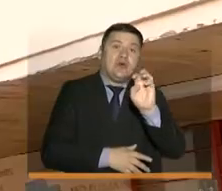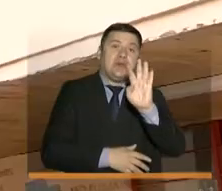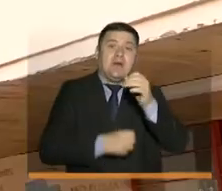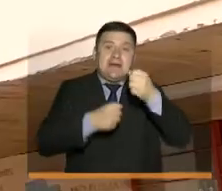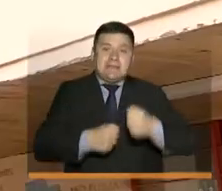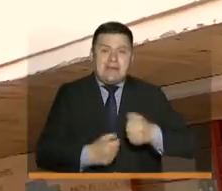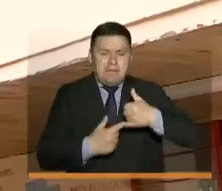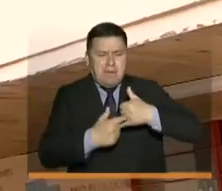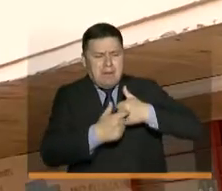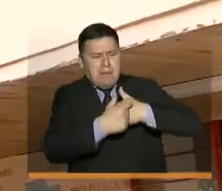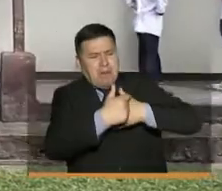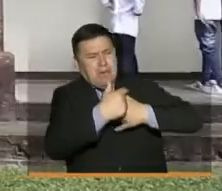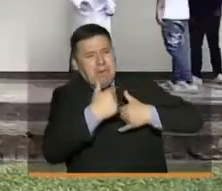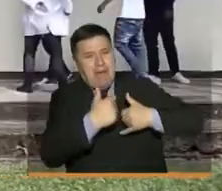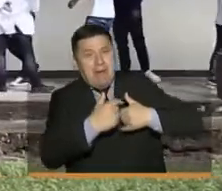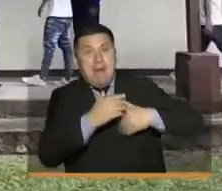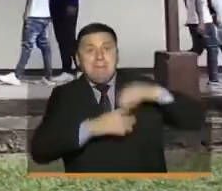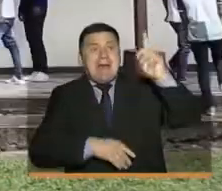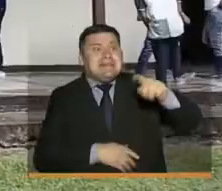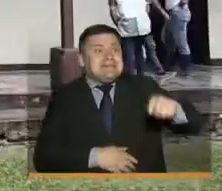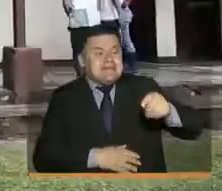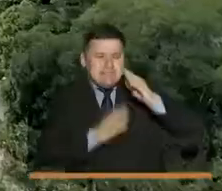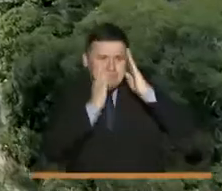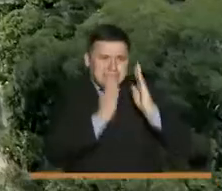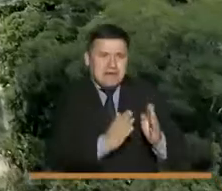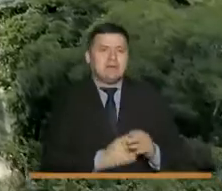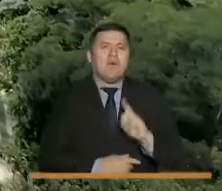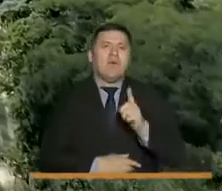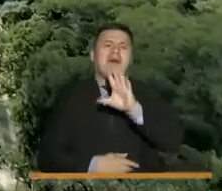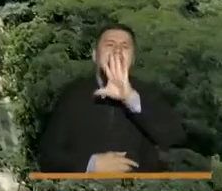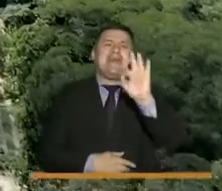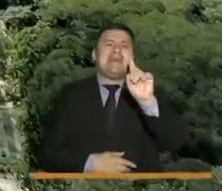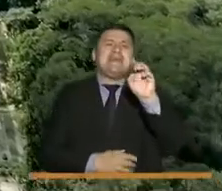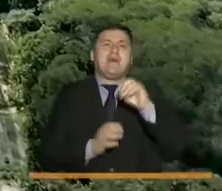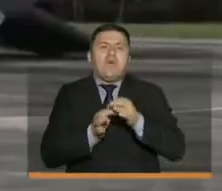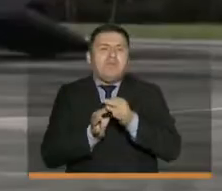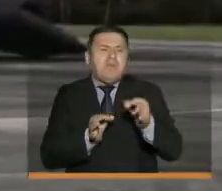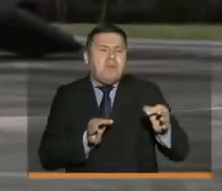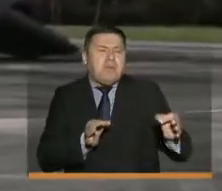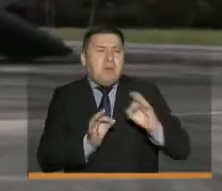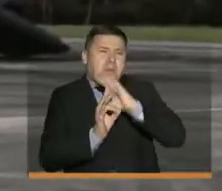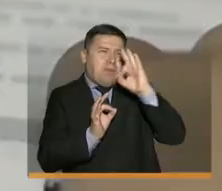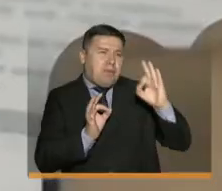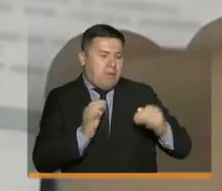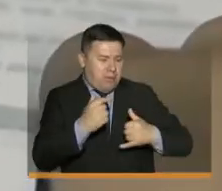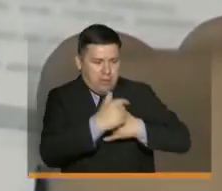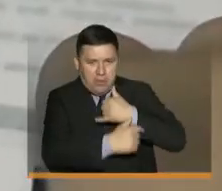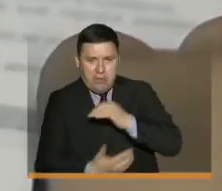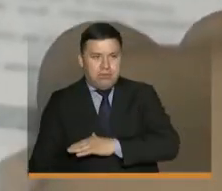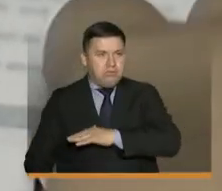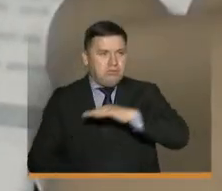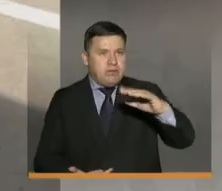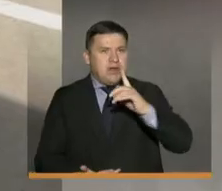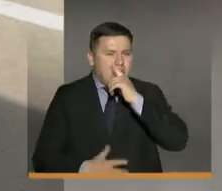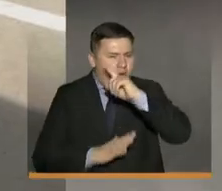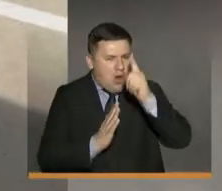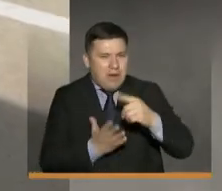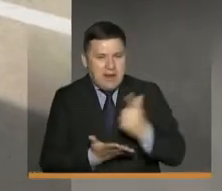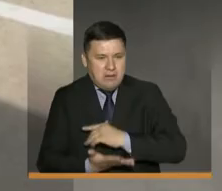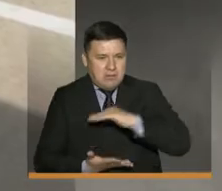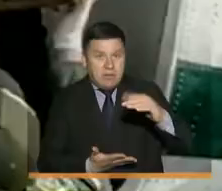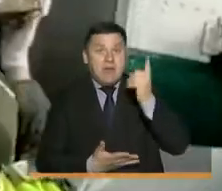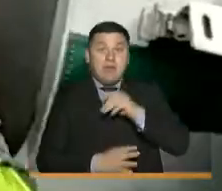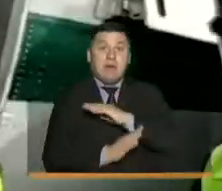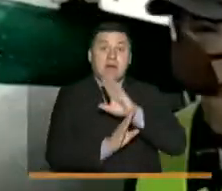17.584 sedes educativas oficiales que más lo necesitan en 561 municipios del país, con materiales y útiles escolares, elementos